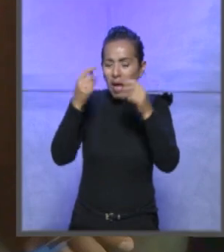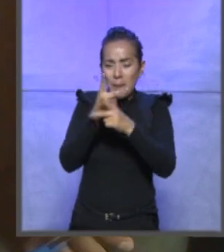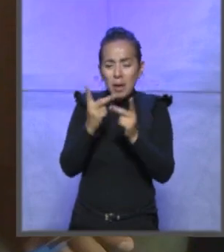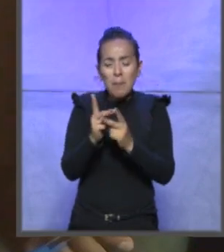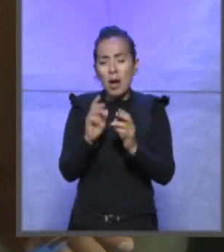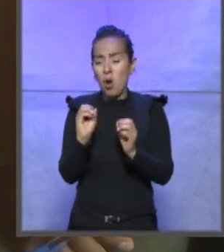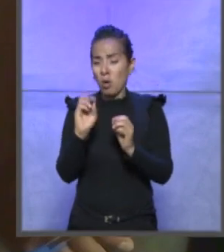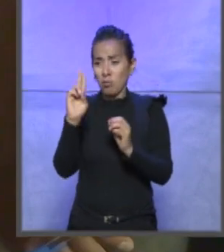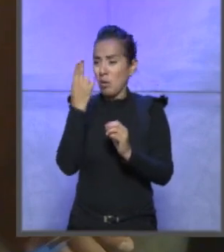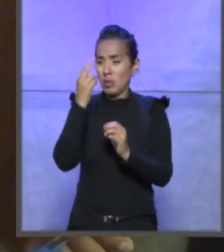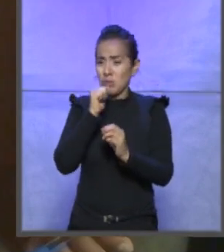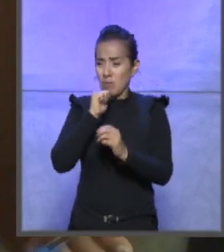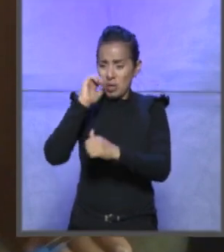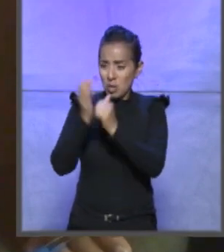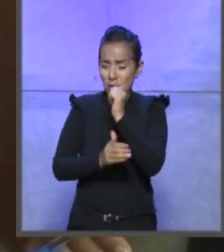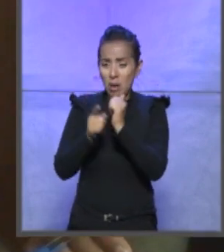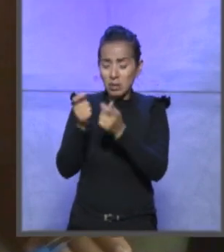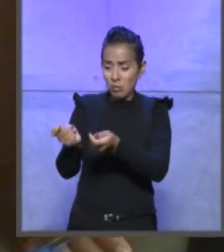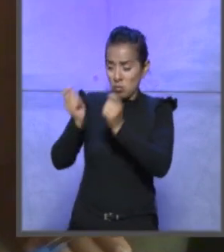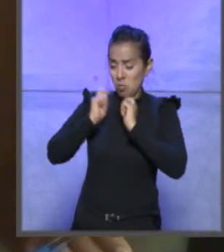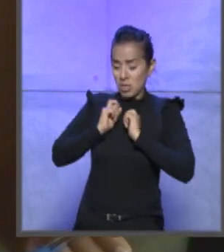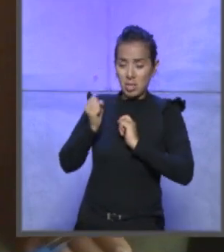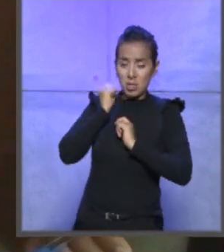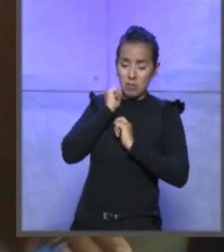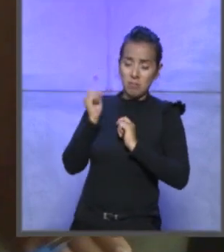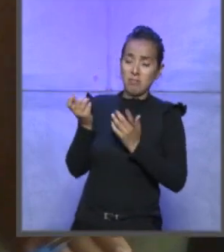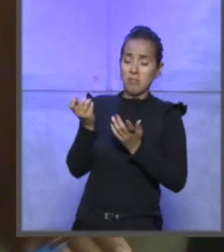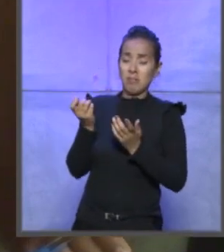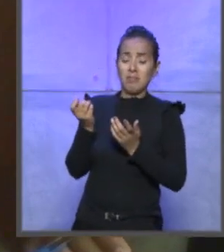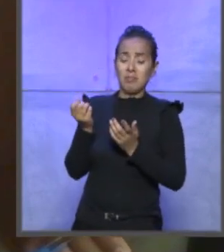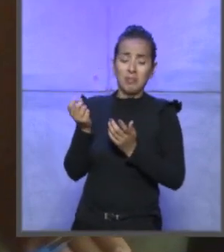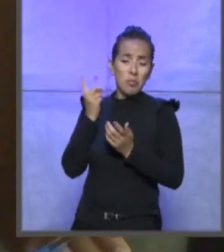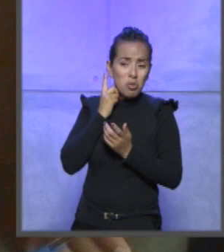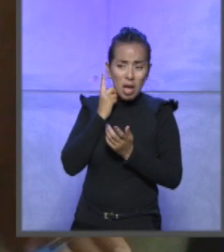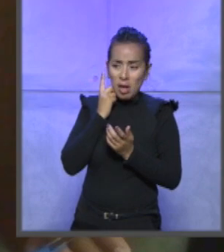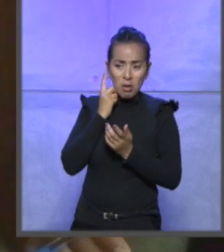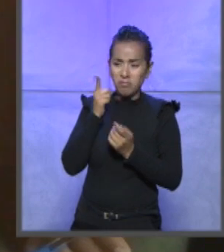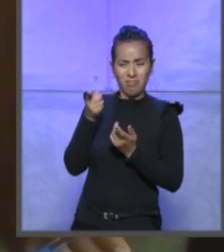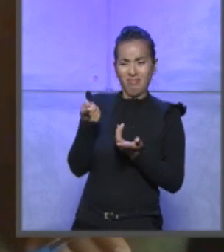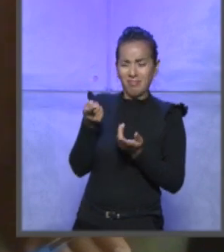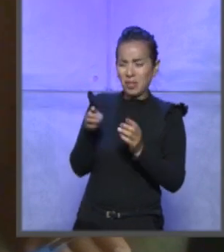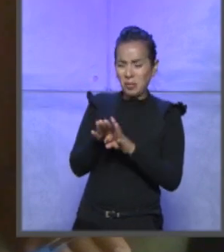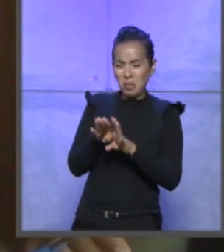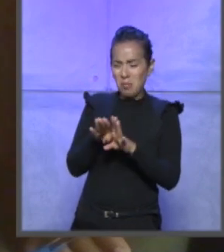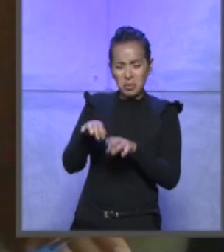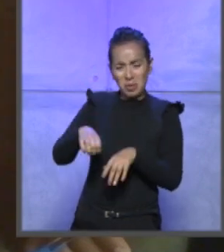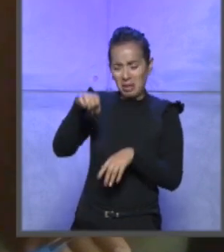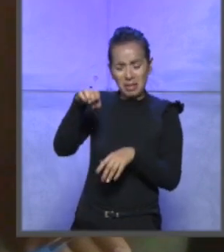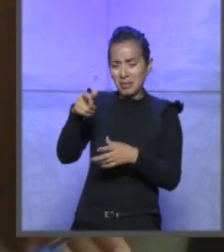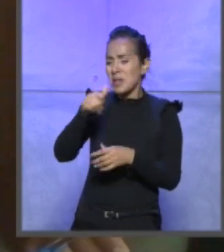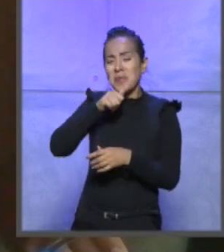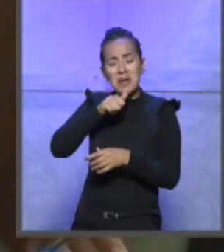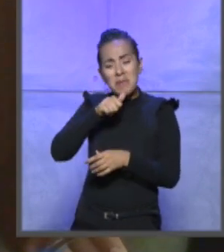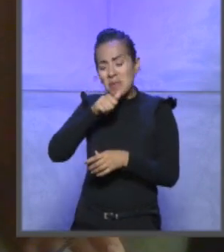ni siquiera ha terminado su carrera, va a ejercer un cargo público, y dicen no tienen la capacidad suficiente. Aquí es donde